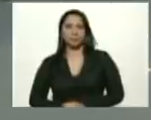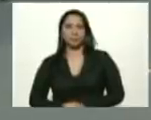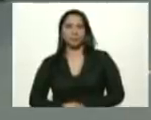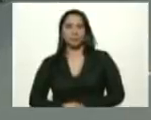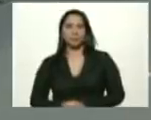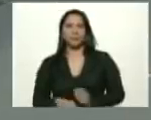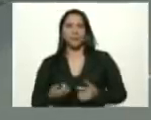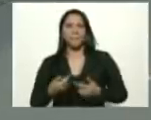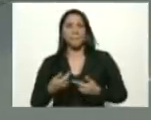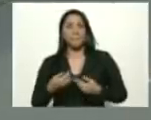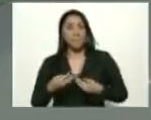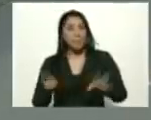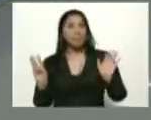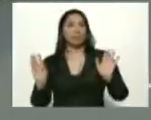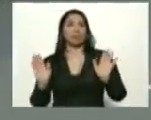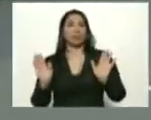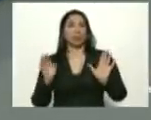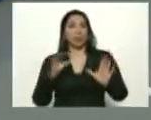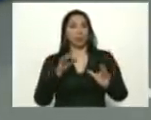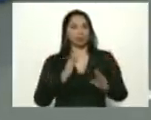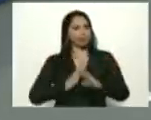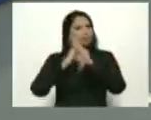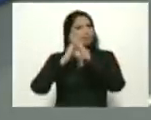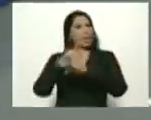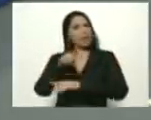permitido una contención de esta pandemia.